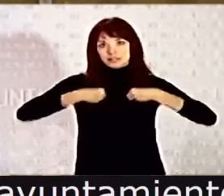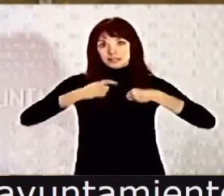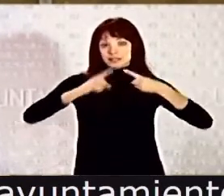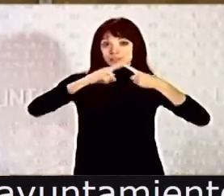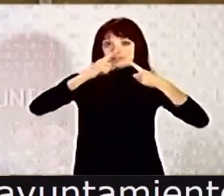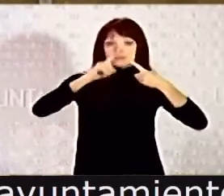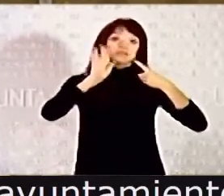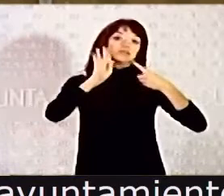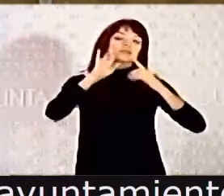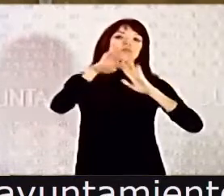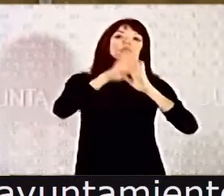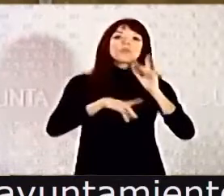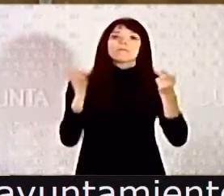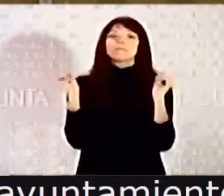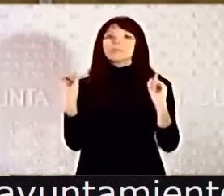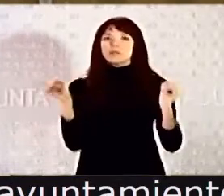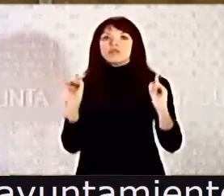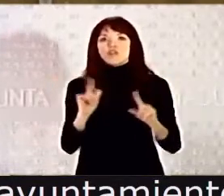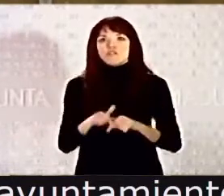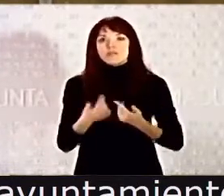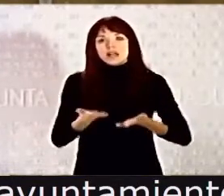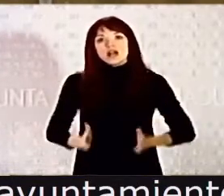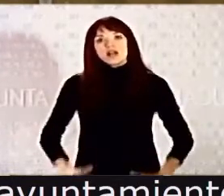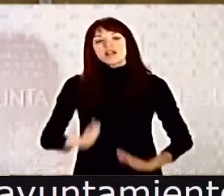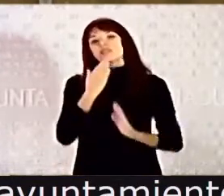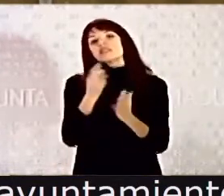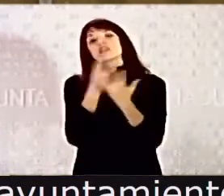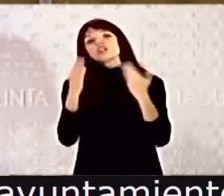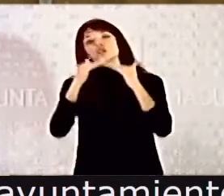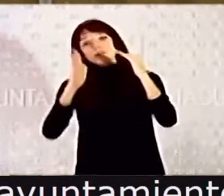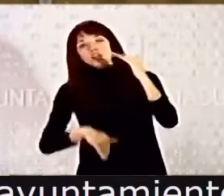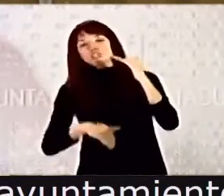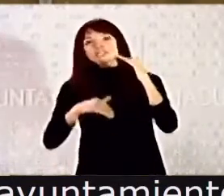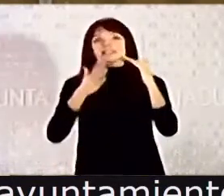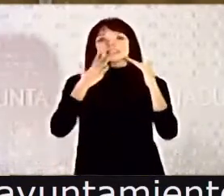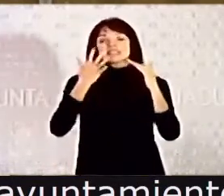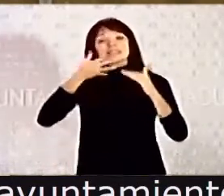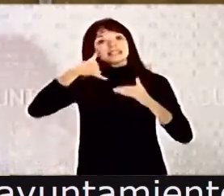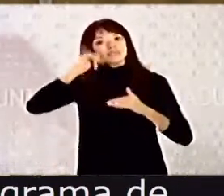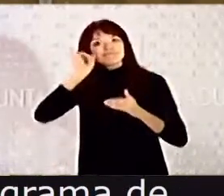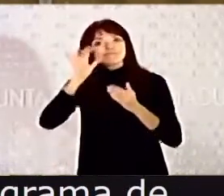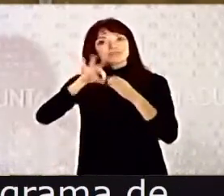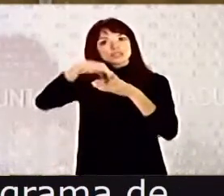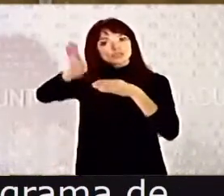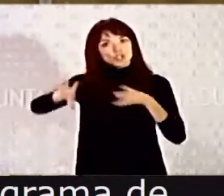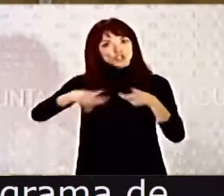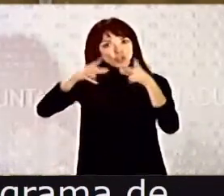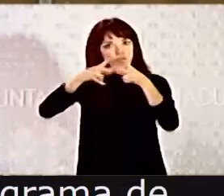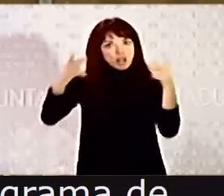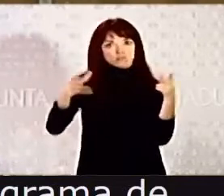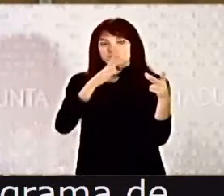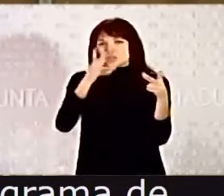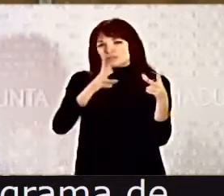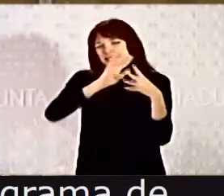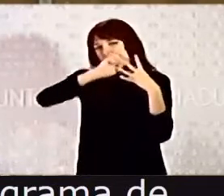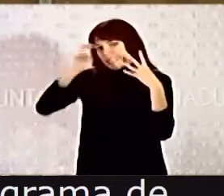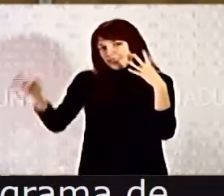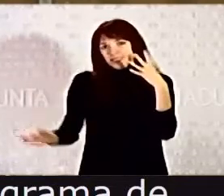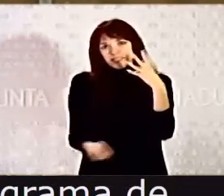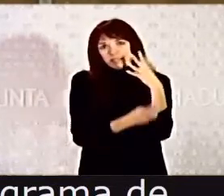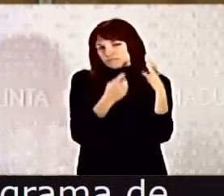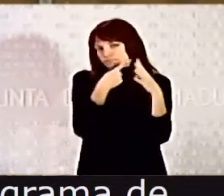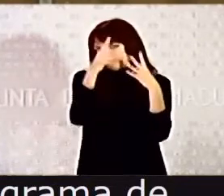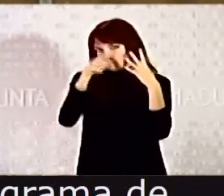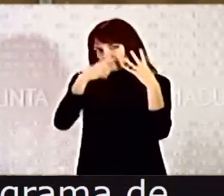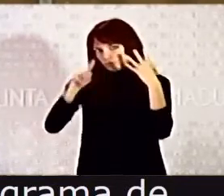de prevención con familias que tienen menores en riesgo de exclusión por distintas y dispares